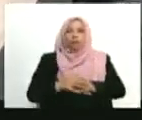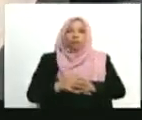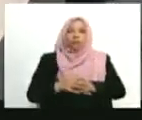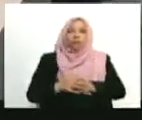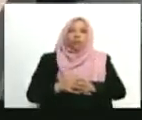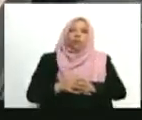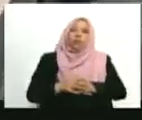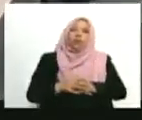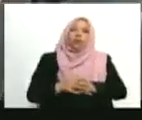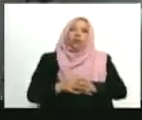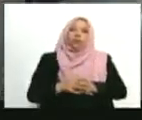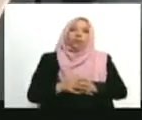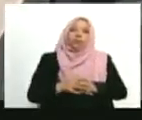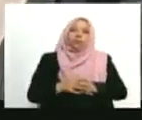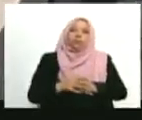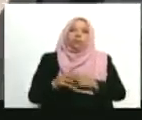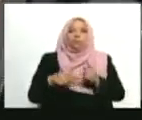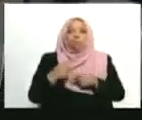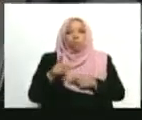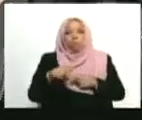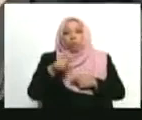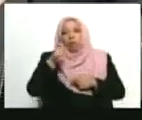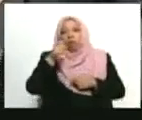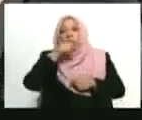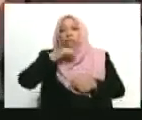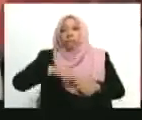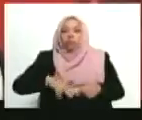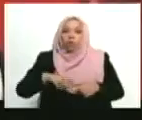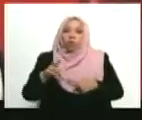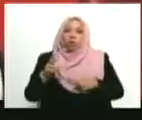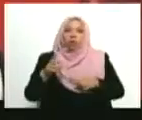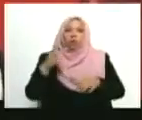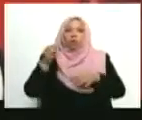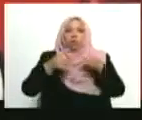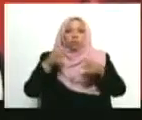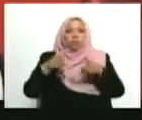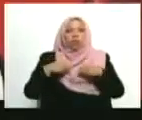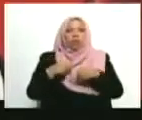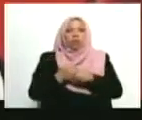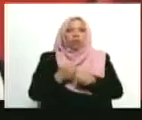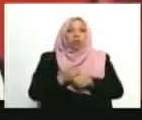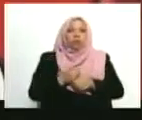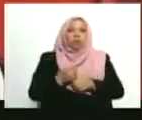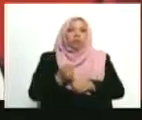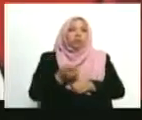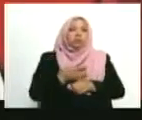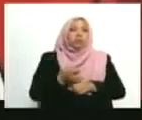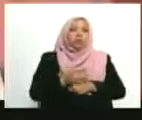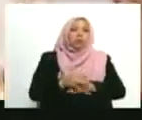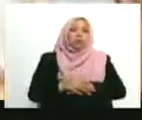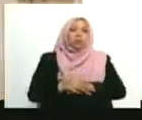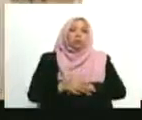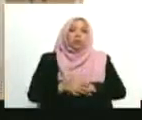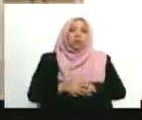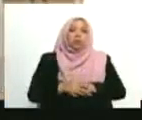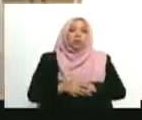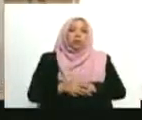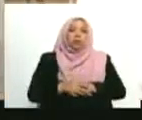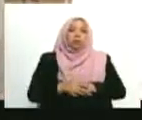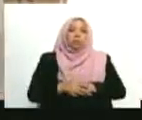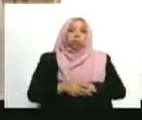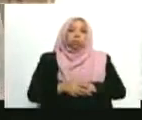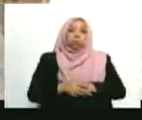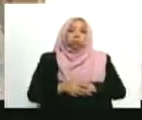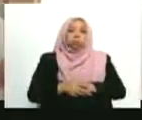no estamos desarmados, ¿no?, que fue pues también la gran lección histórica que se ha tomado del caso de Chile, ¿no? Háblanos un poco de la